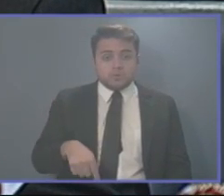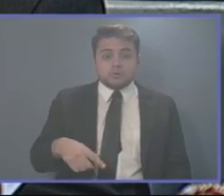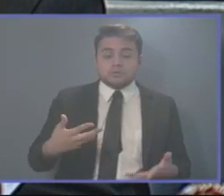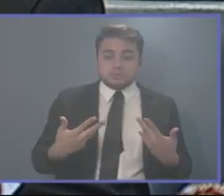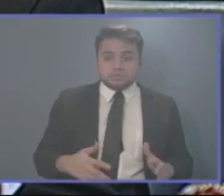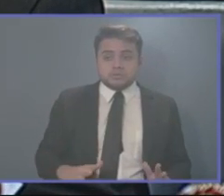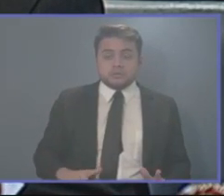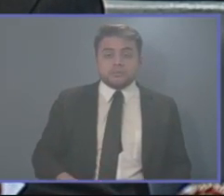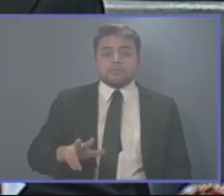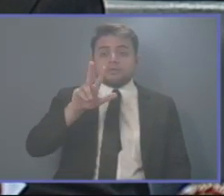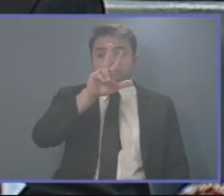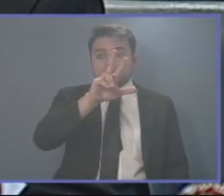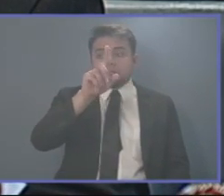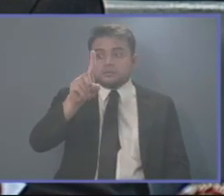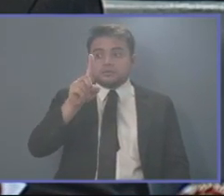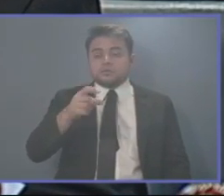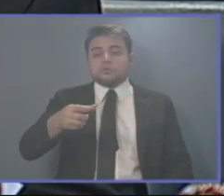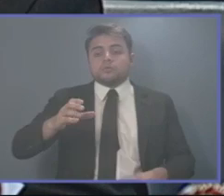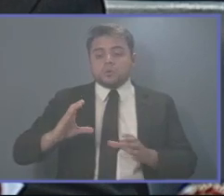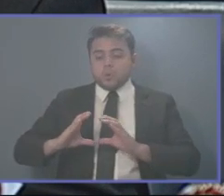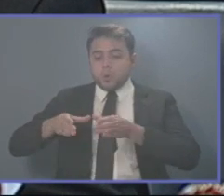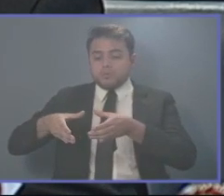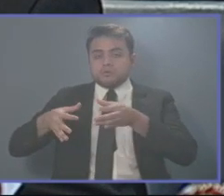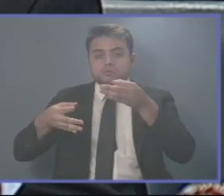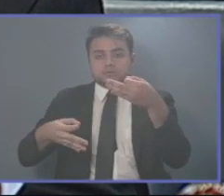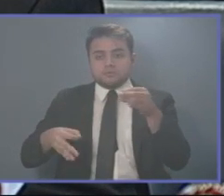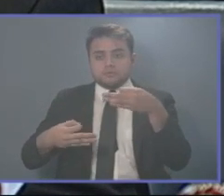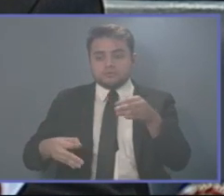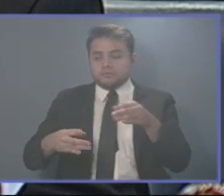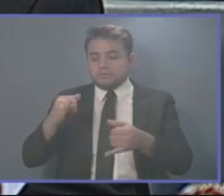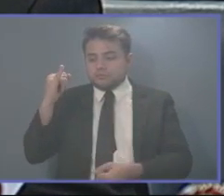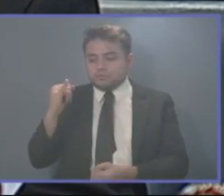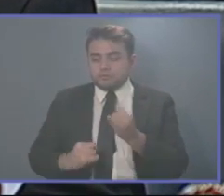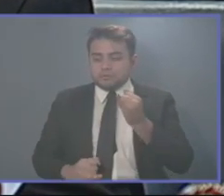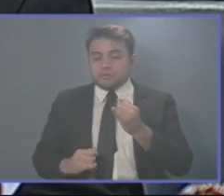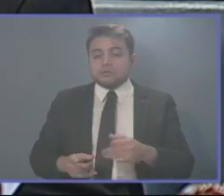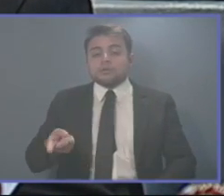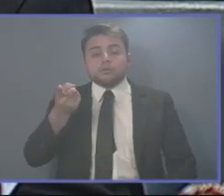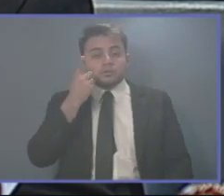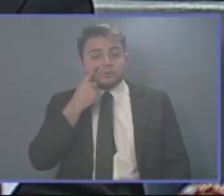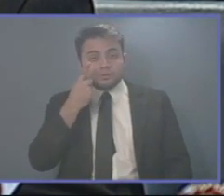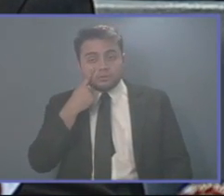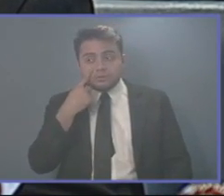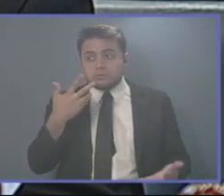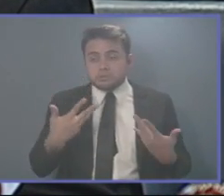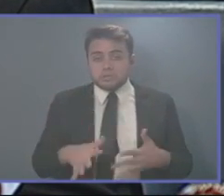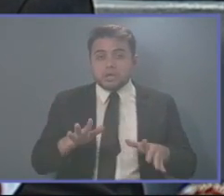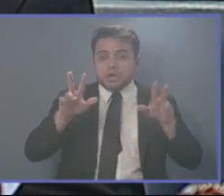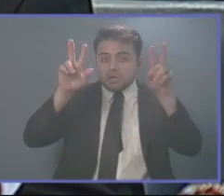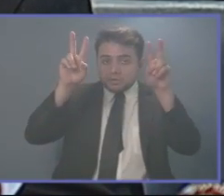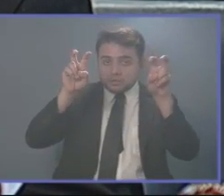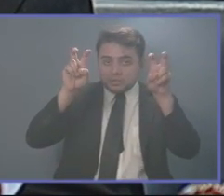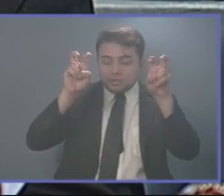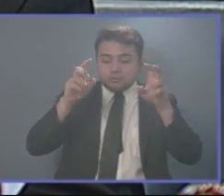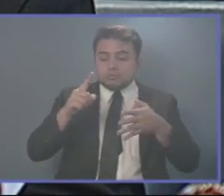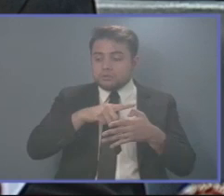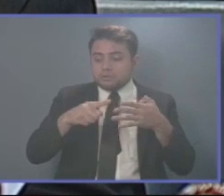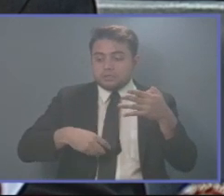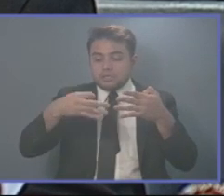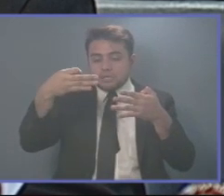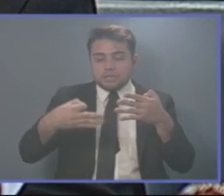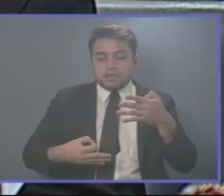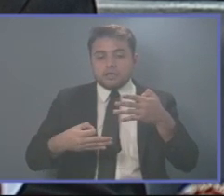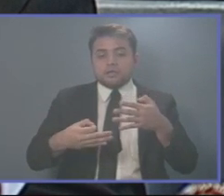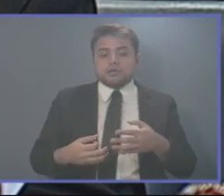31 expedientes en estudio entre los cuales se encuentran temas como ley orgánica de la fuerza